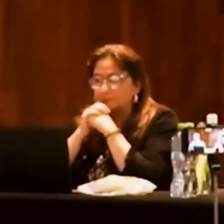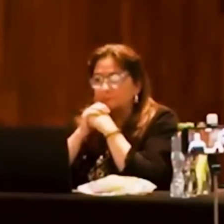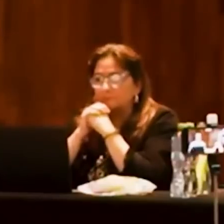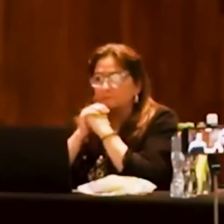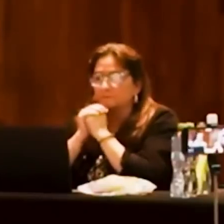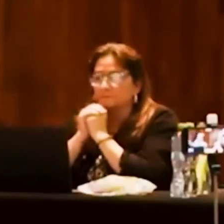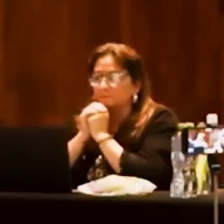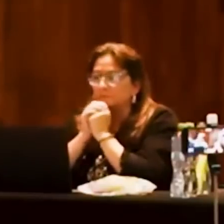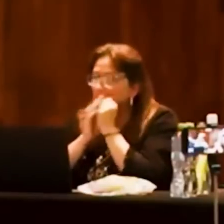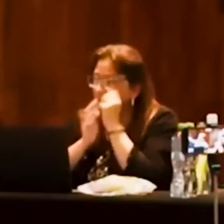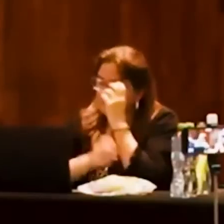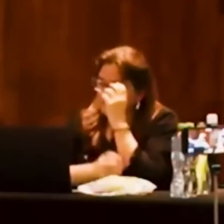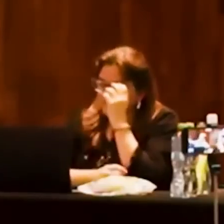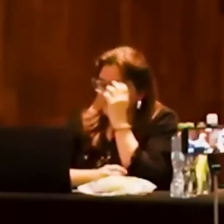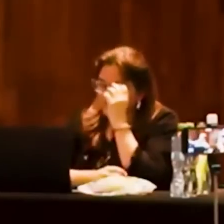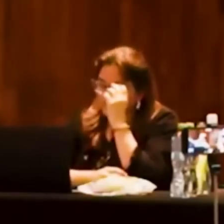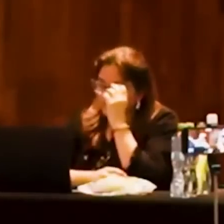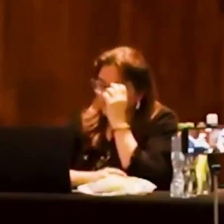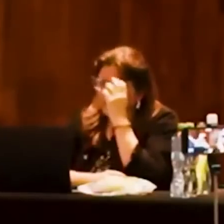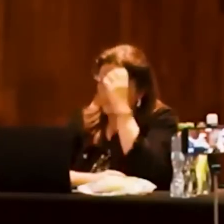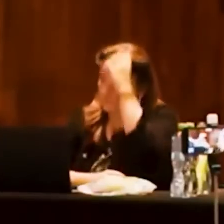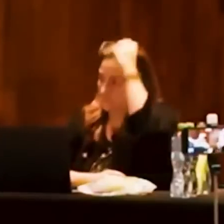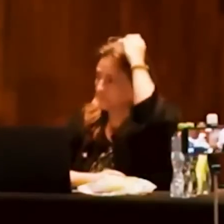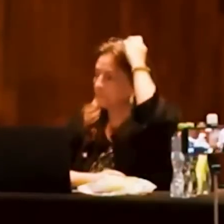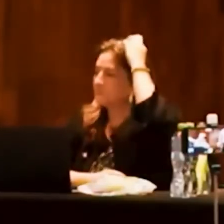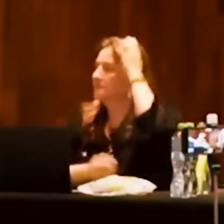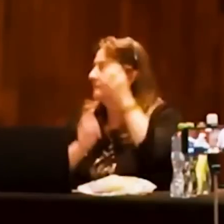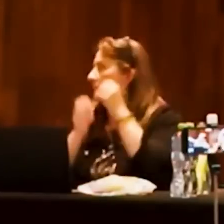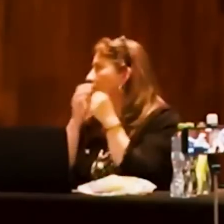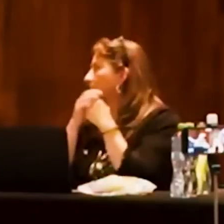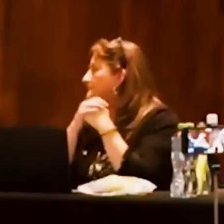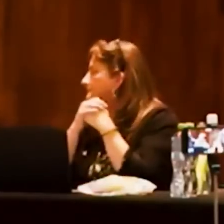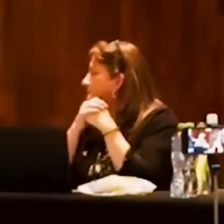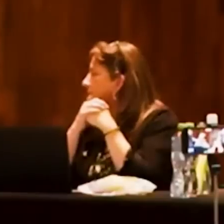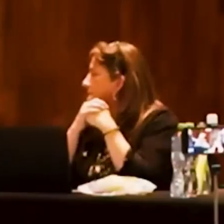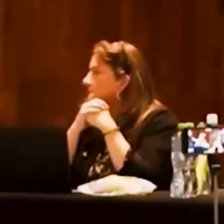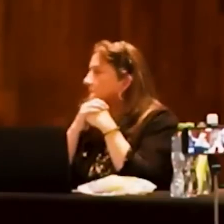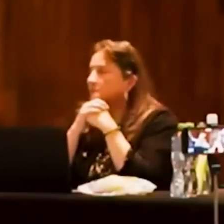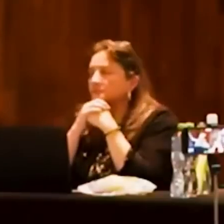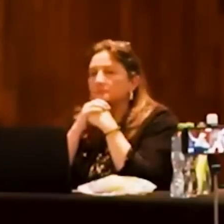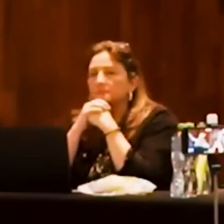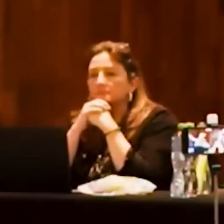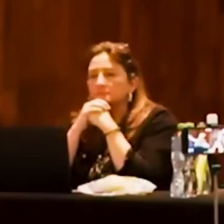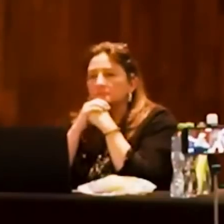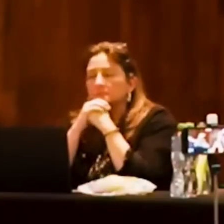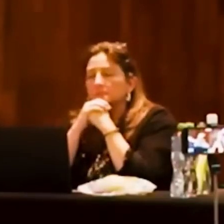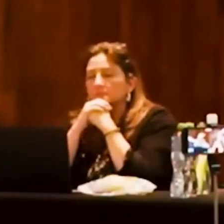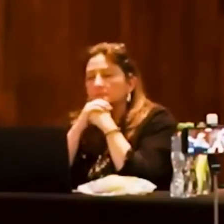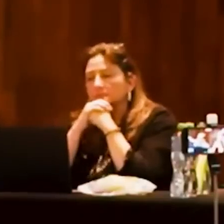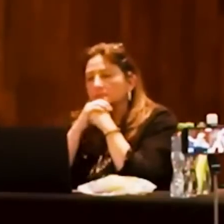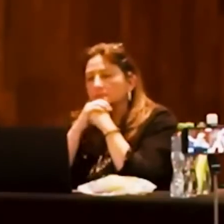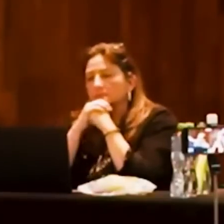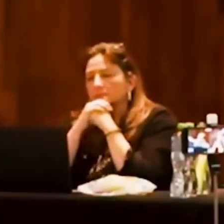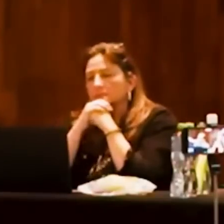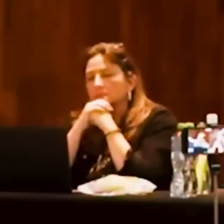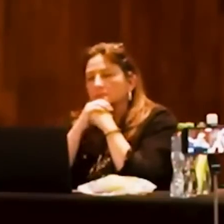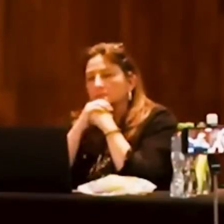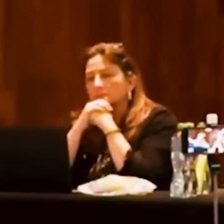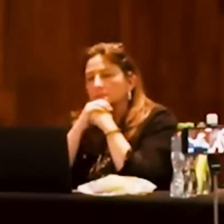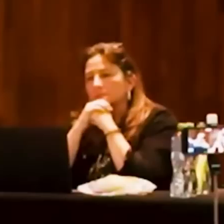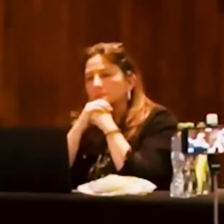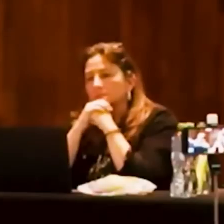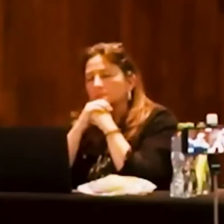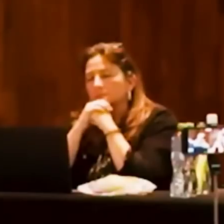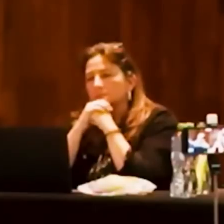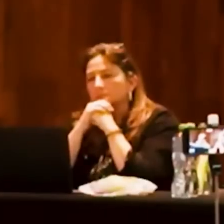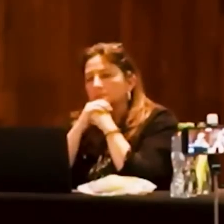Ustedes han visto el documento que antes hemos señalado ahí que es un documento de Sedena tiene una cosa por encima que pone cisen que parece como si eso se